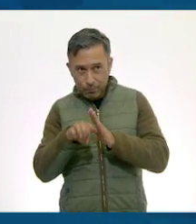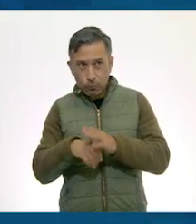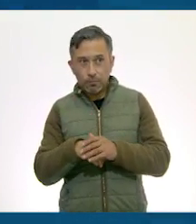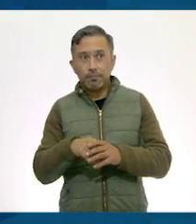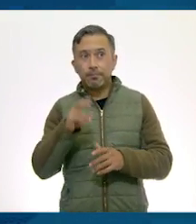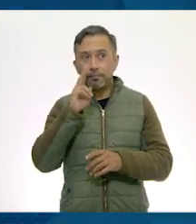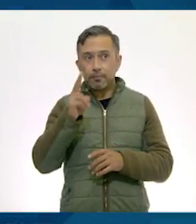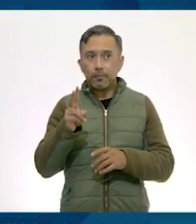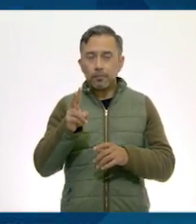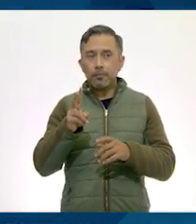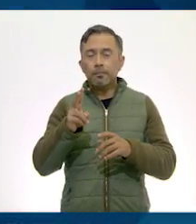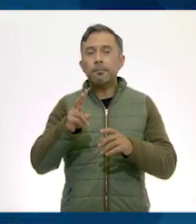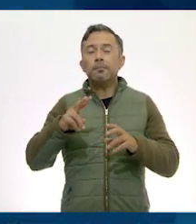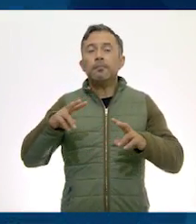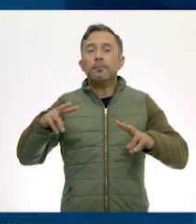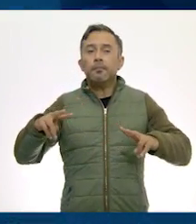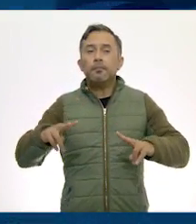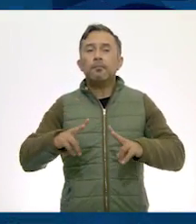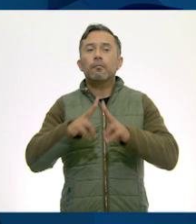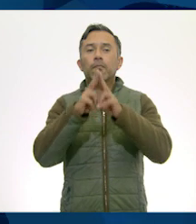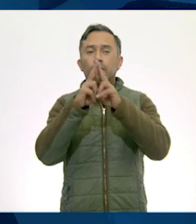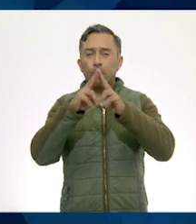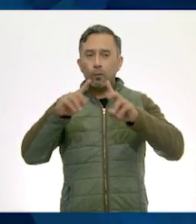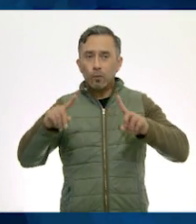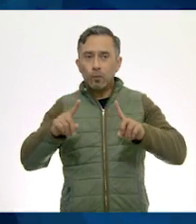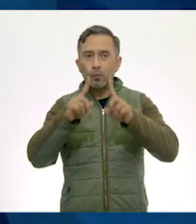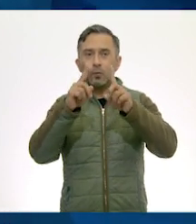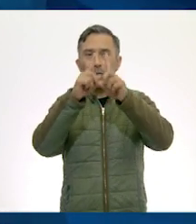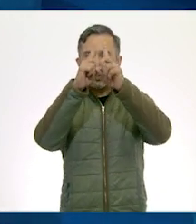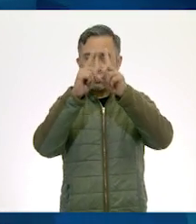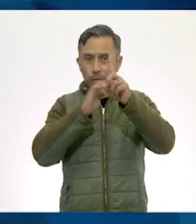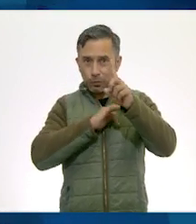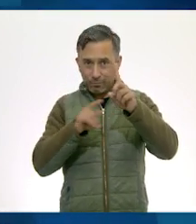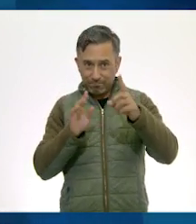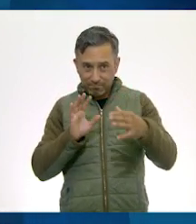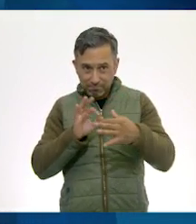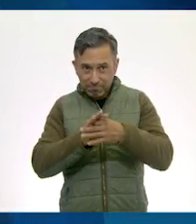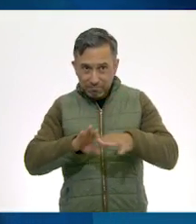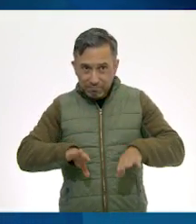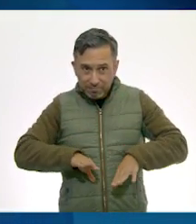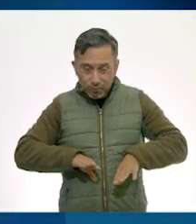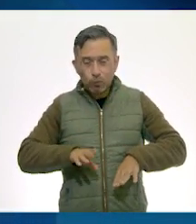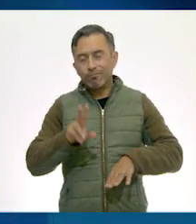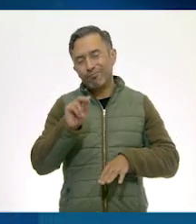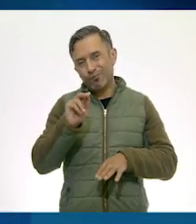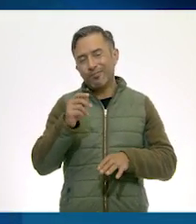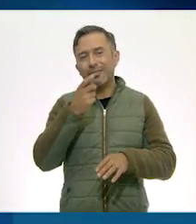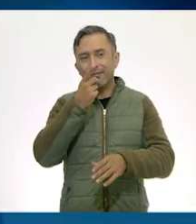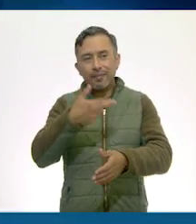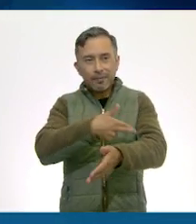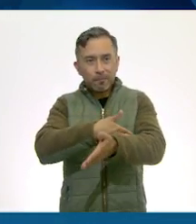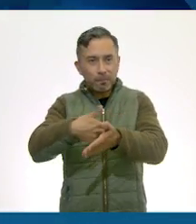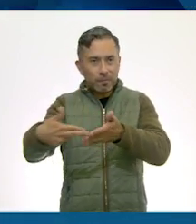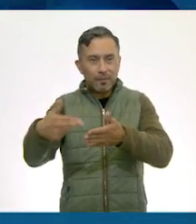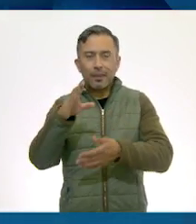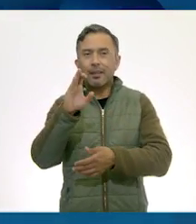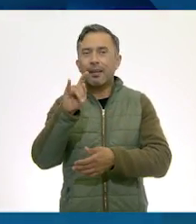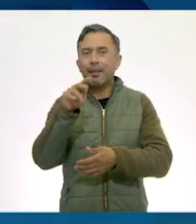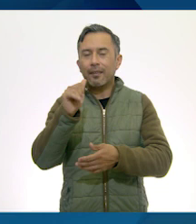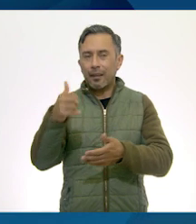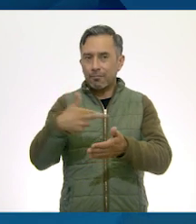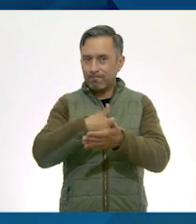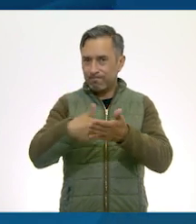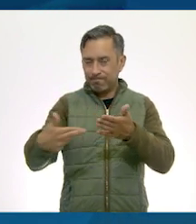que observamos en la torre no corresponderían al tipo de líneas rectas que estamos identificando en